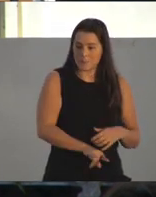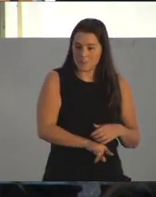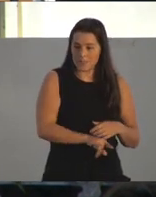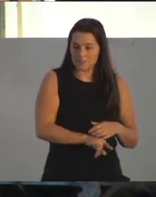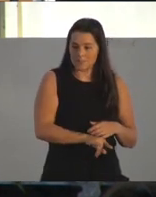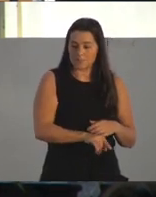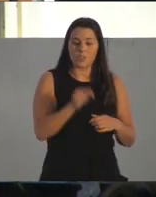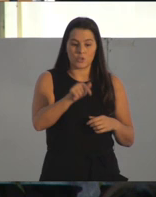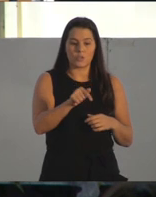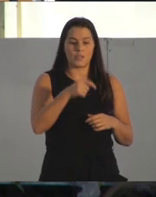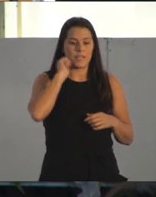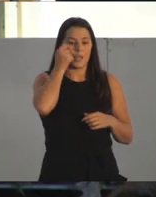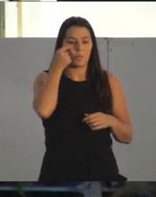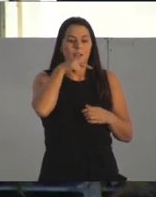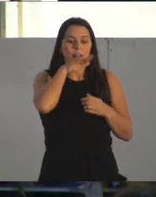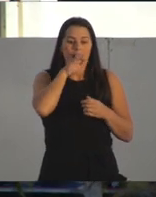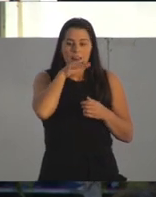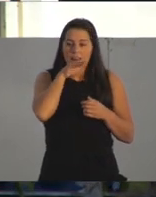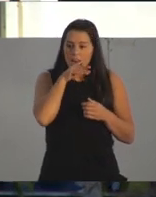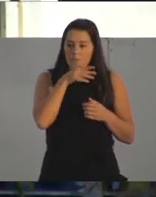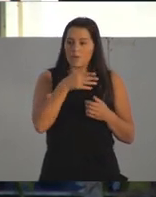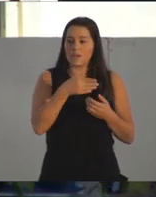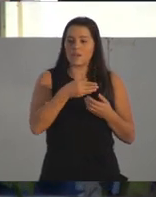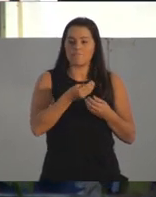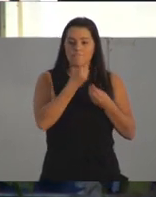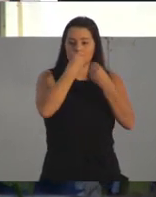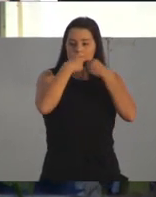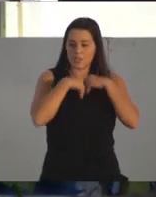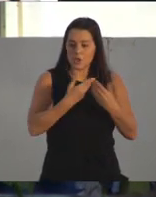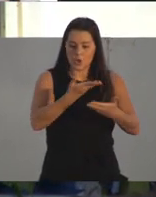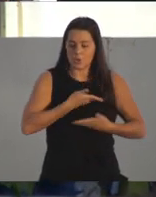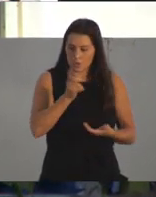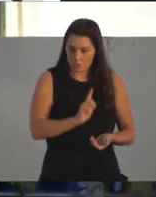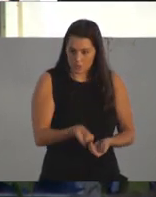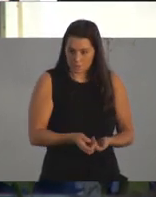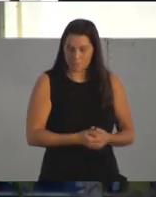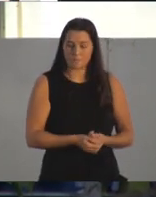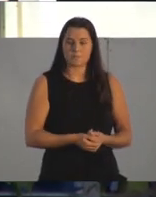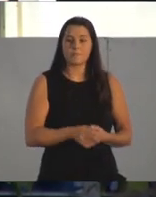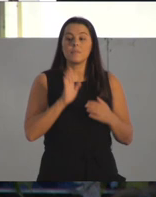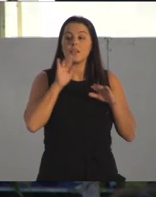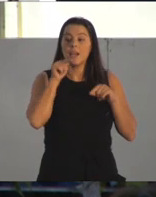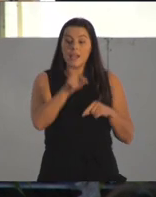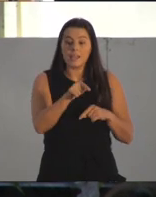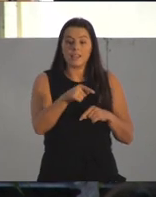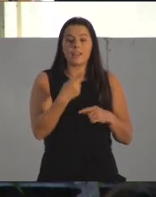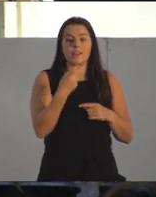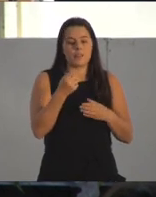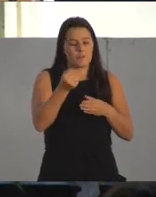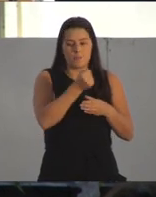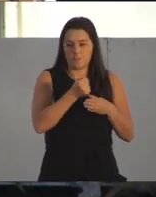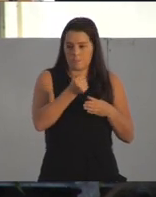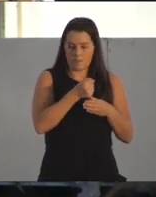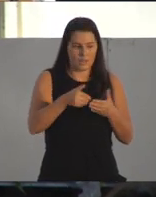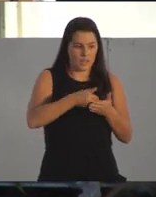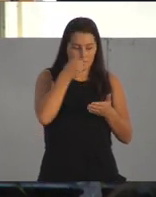repliegue que la lengua hace hacia atrás y empuja los alimentos. Y entonces la solución, el tratamiento, sería engrosar los alimentos, hacerlos